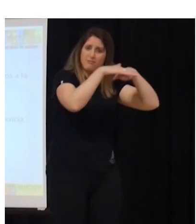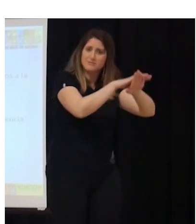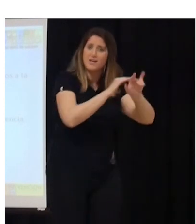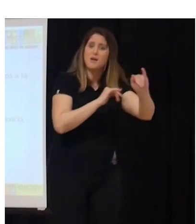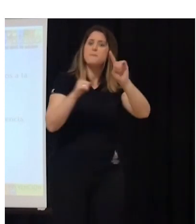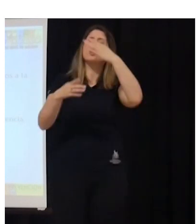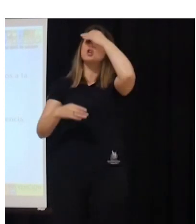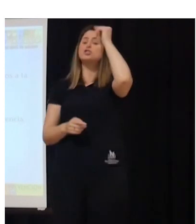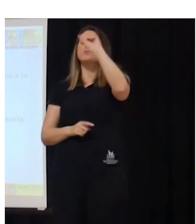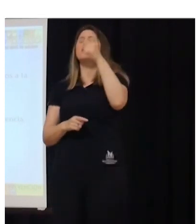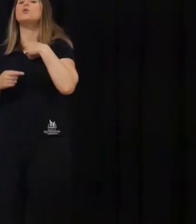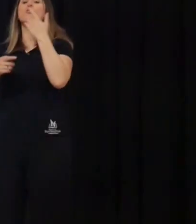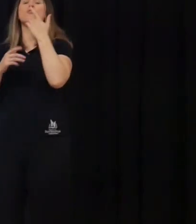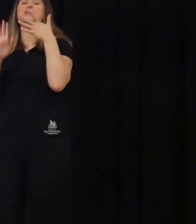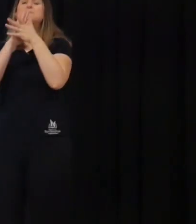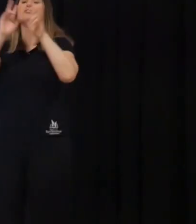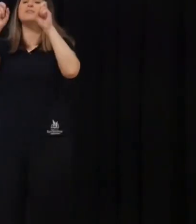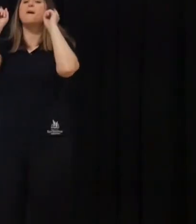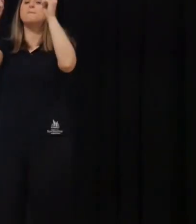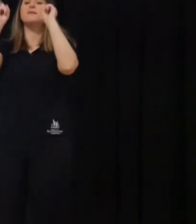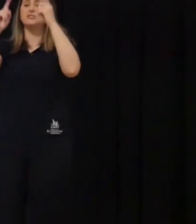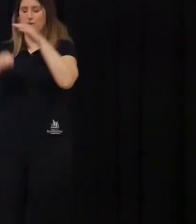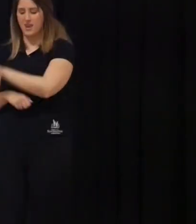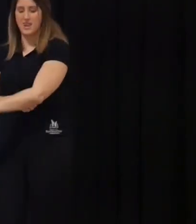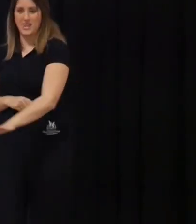de una cosa, cuando hablamos de prevención primaria,